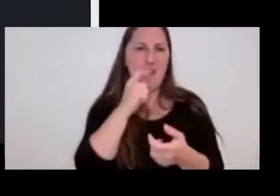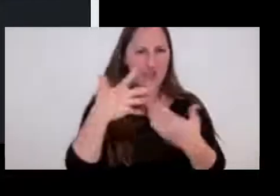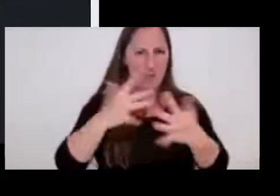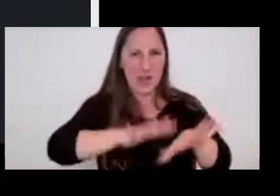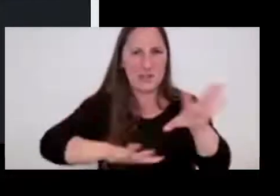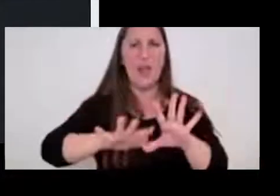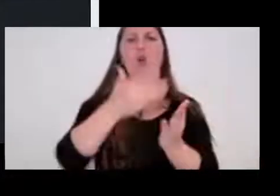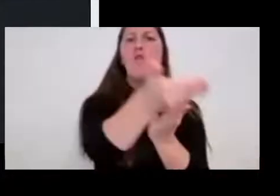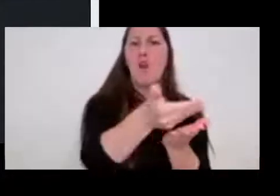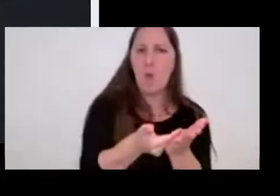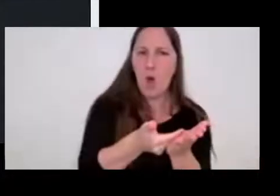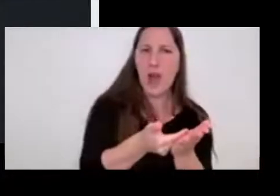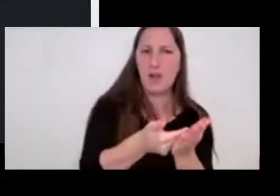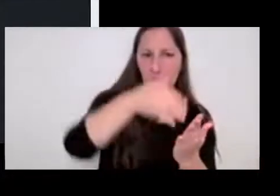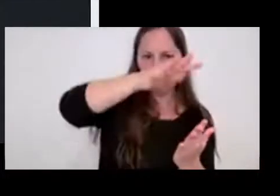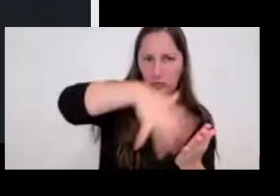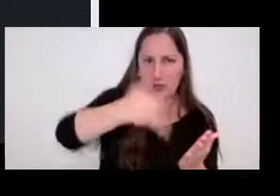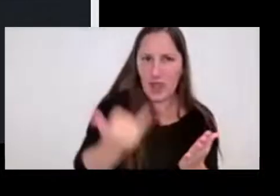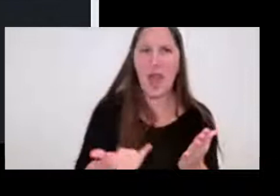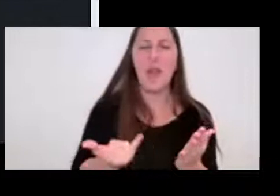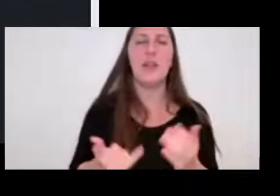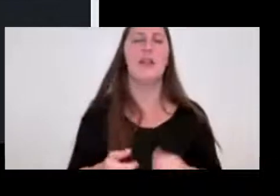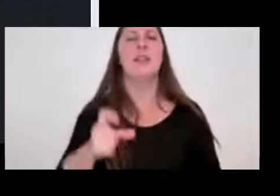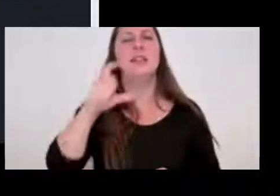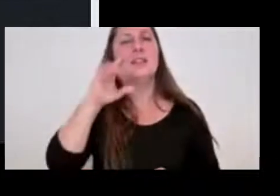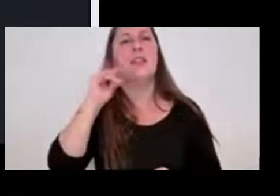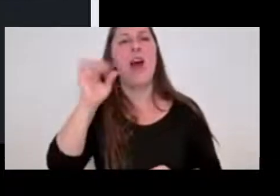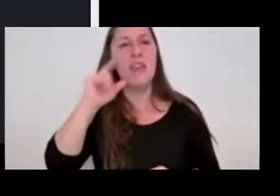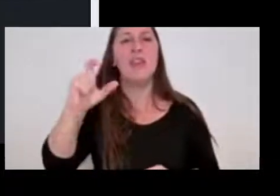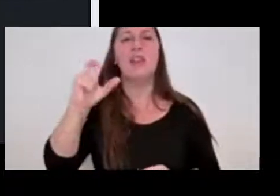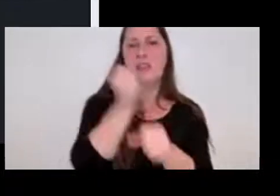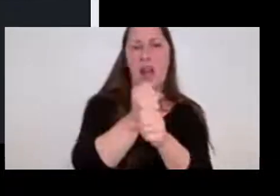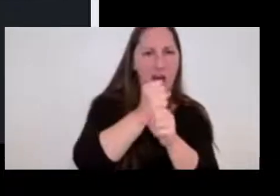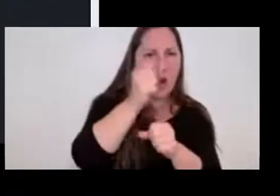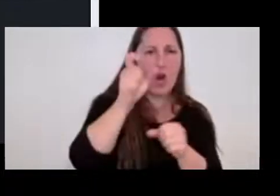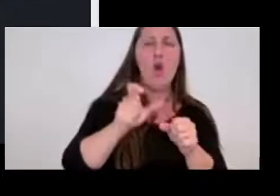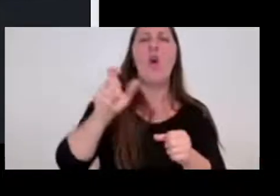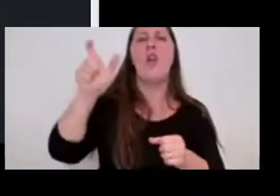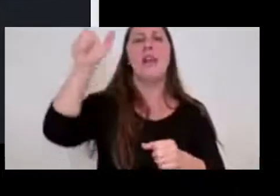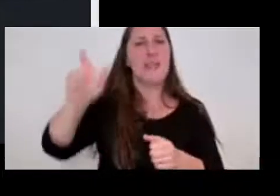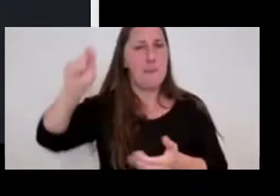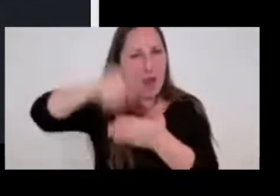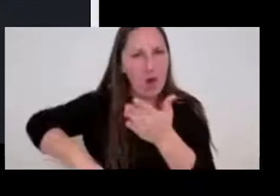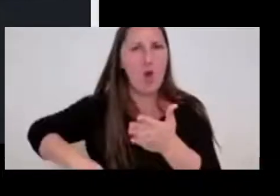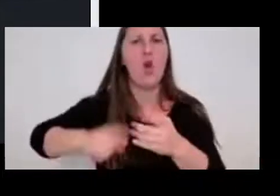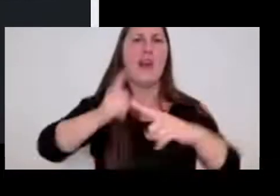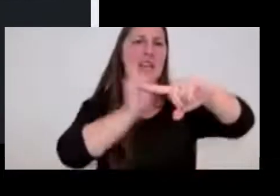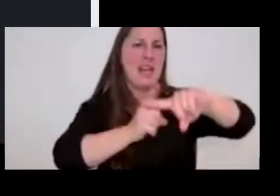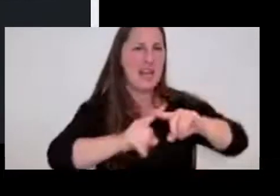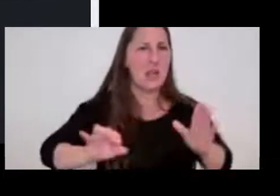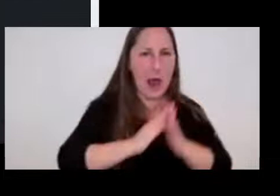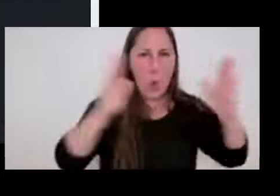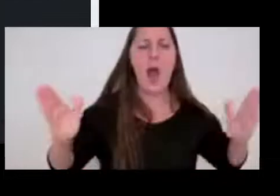rigen acá, ¿no? Tanto el CIRADIC, el trabajador, empleador, la liquidación anual y los formularios de las declaraciones